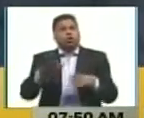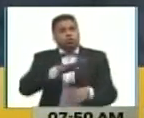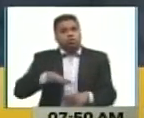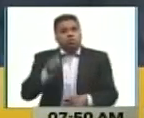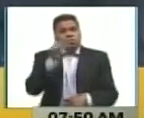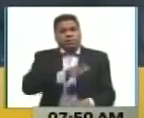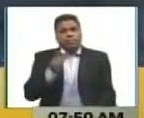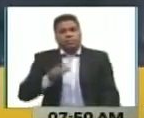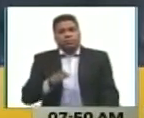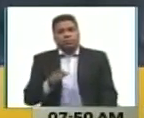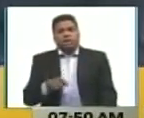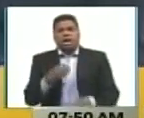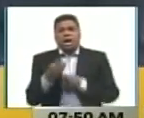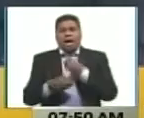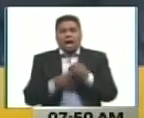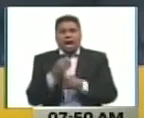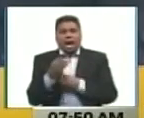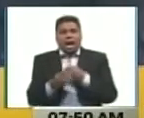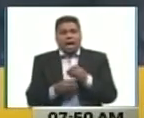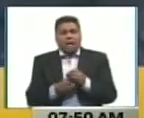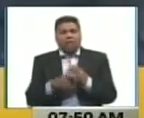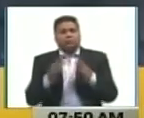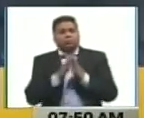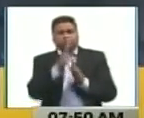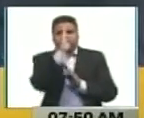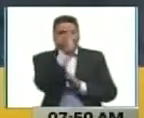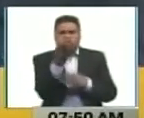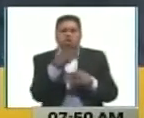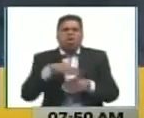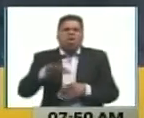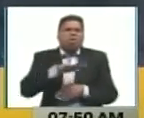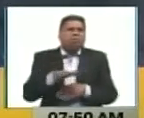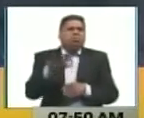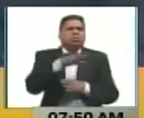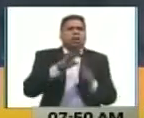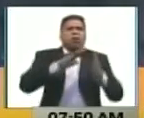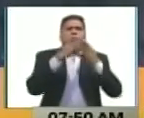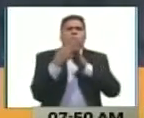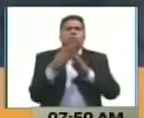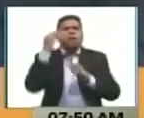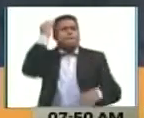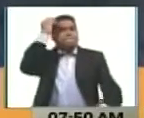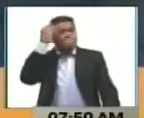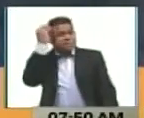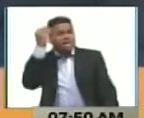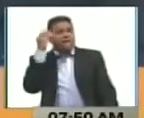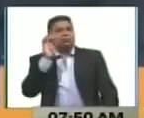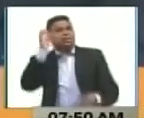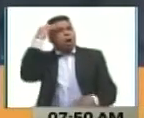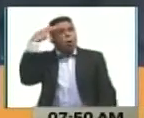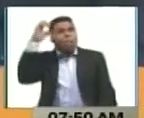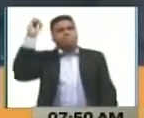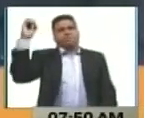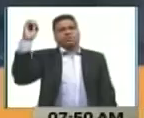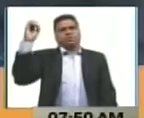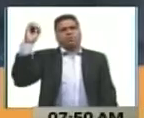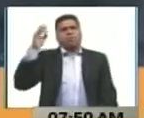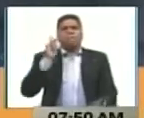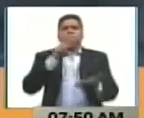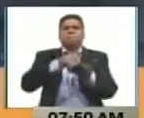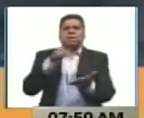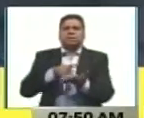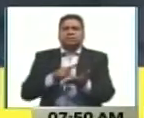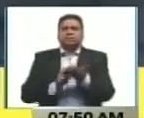su vida, protagoniza el destino de sus comunidades, protagoniza las decisiones. Piensa, opina, participa en